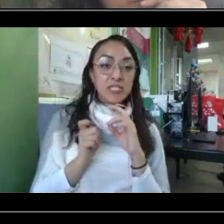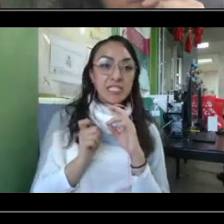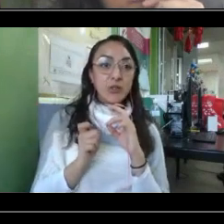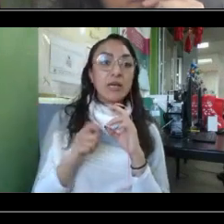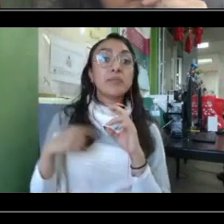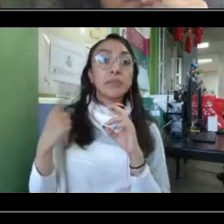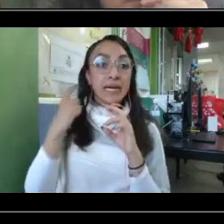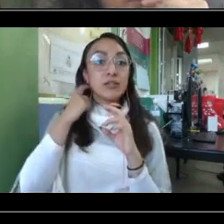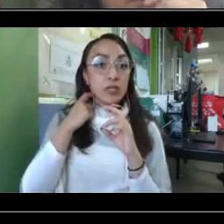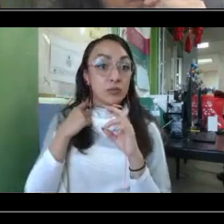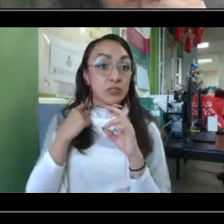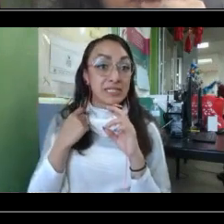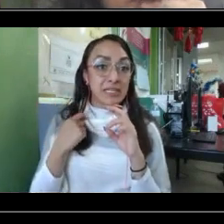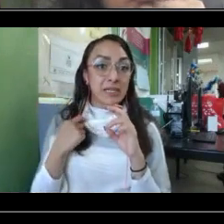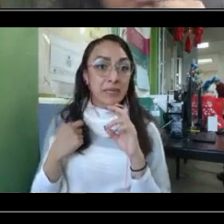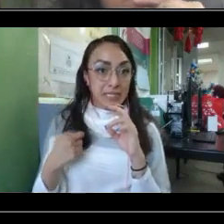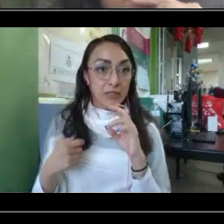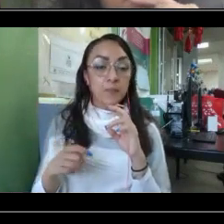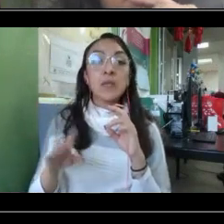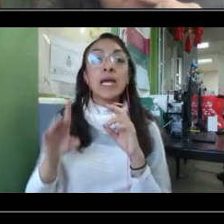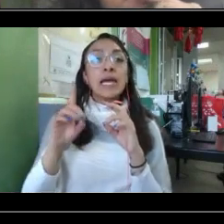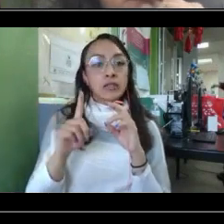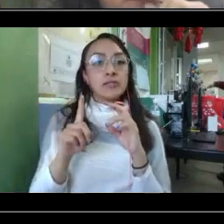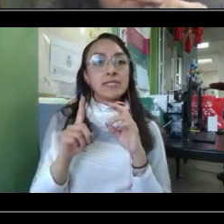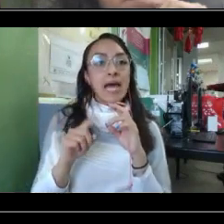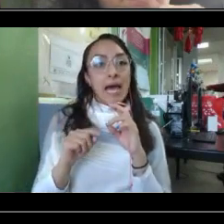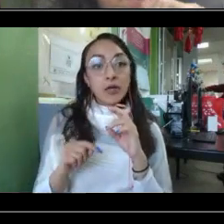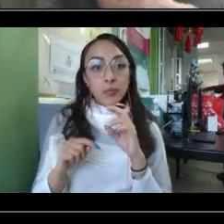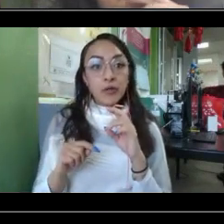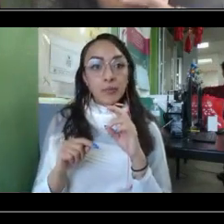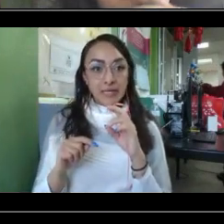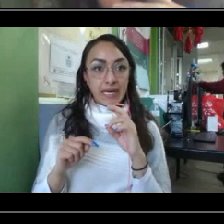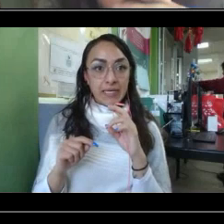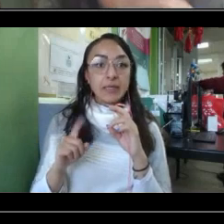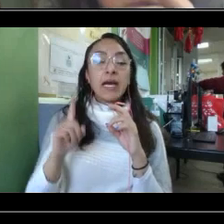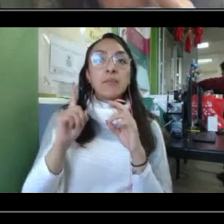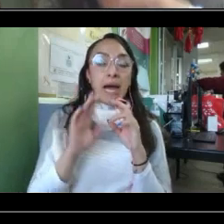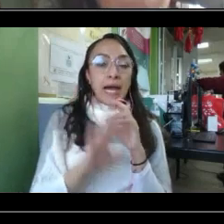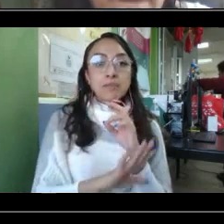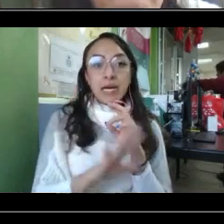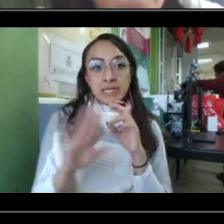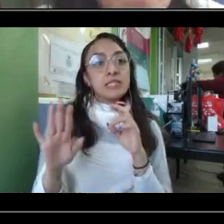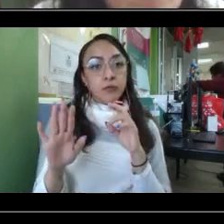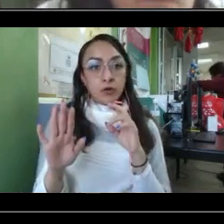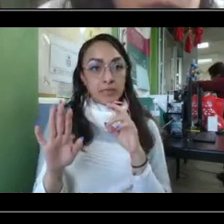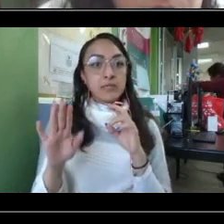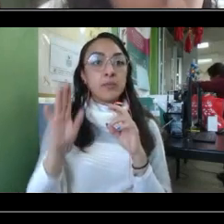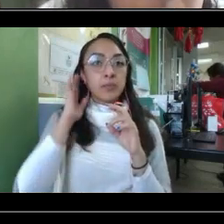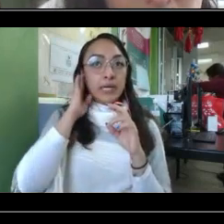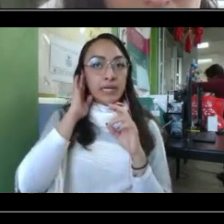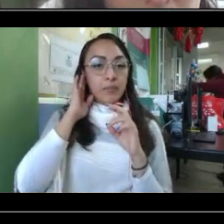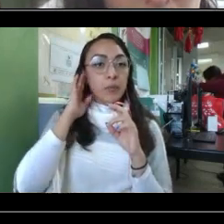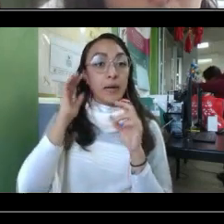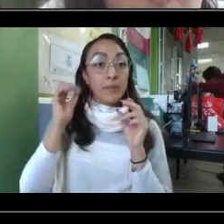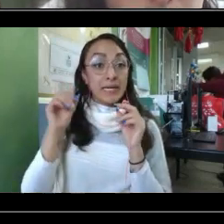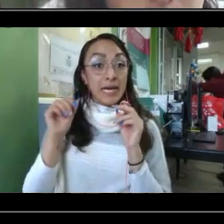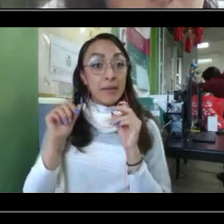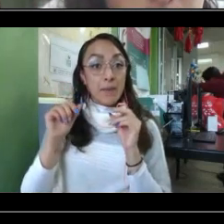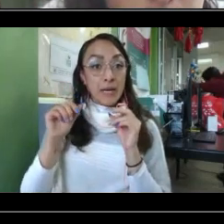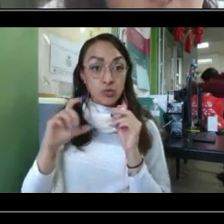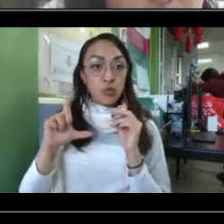de la lectoescritura para los alumnos que están aprendiendo. Entonces, ahí lo puedo marcar. Hay varias formas. Por ejemplo,